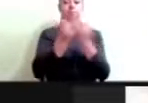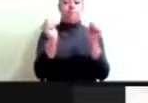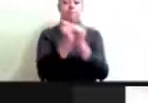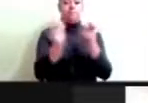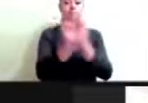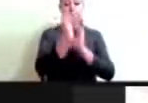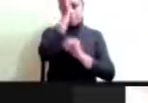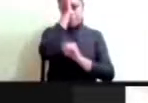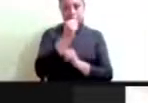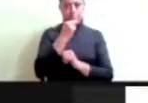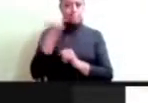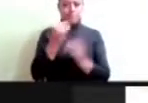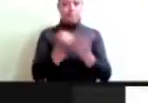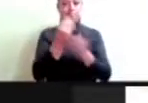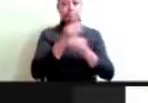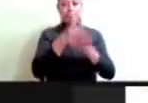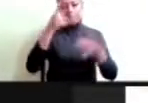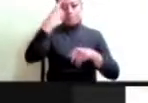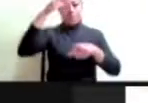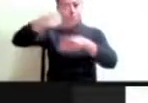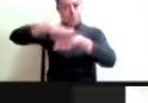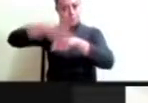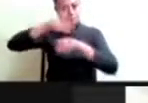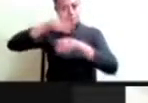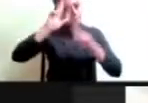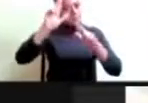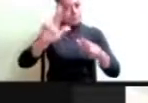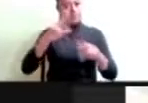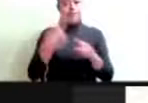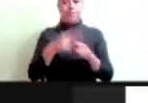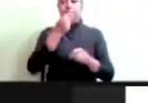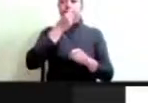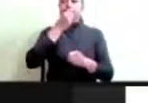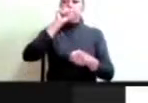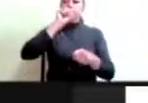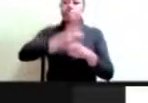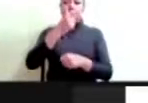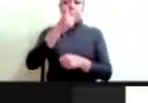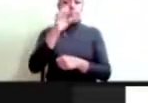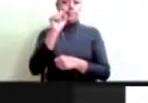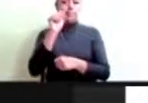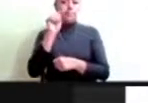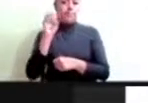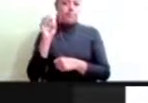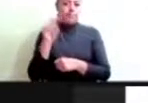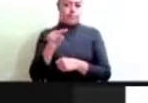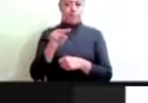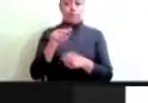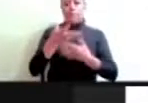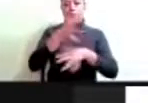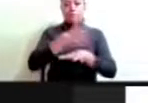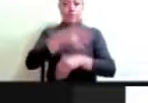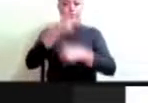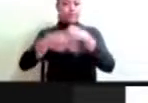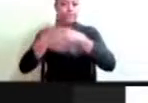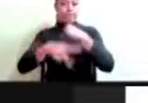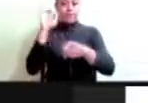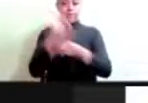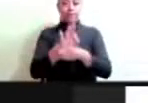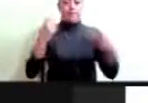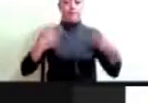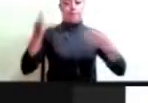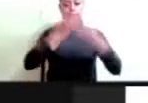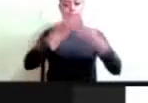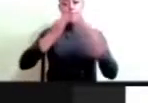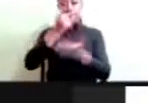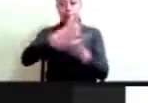de resolución por el que se exhorta de manera respetuosa a la Secretaría de Gestión Integral de Riesgos y Protección Civil de la Ciudad de México a efecto de